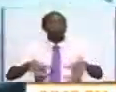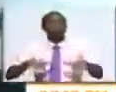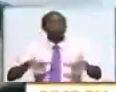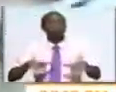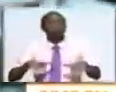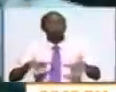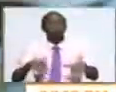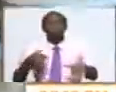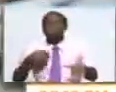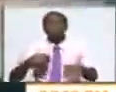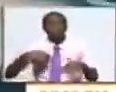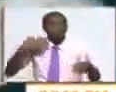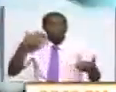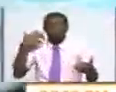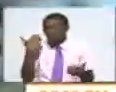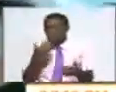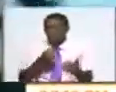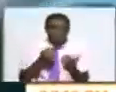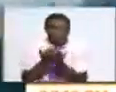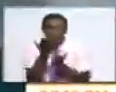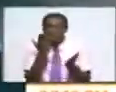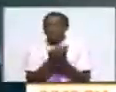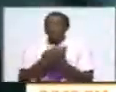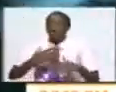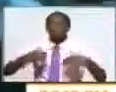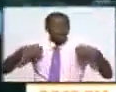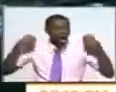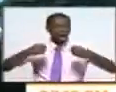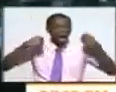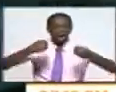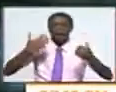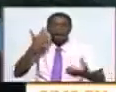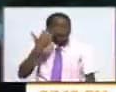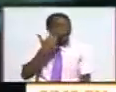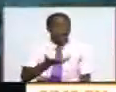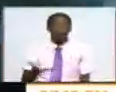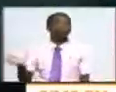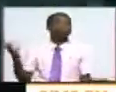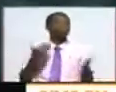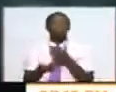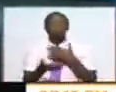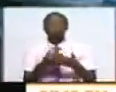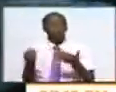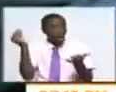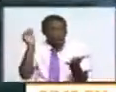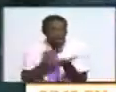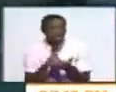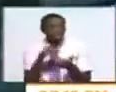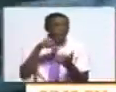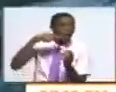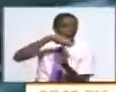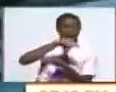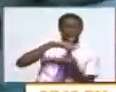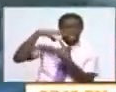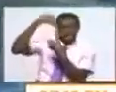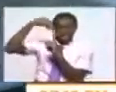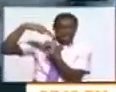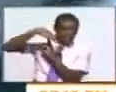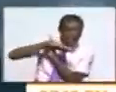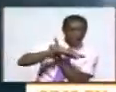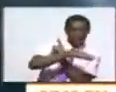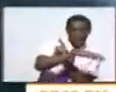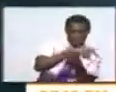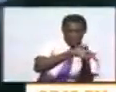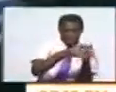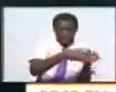vamos. Echándole aquí a estos. Ya lo pudimos botar otra vez para abajo del tribunal Altamira. Tenemos esta